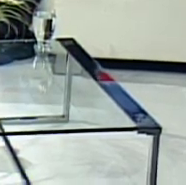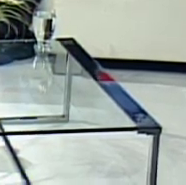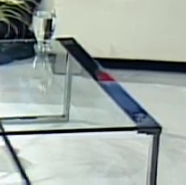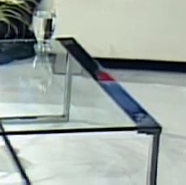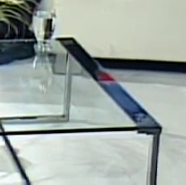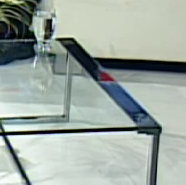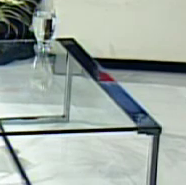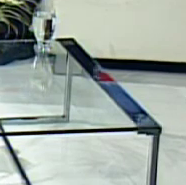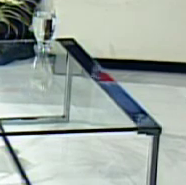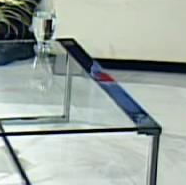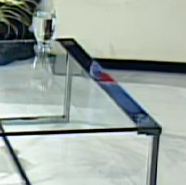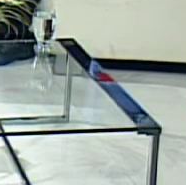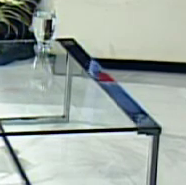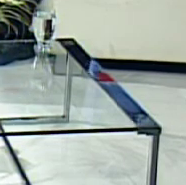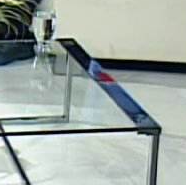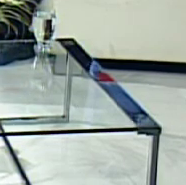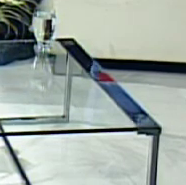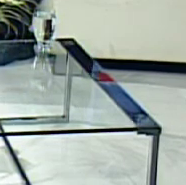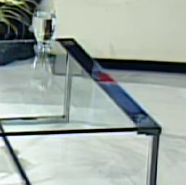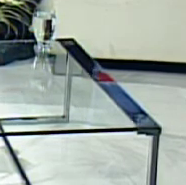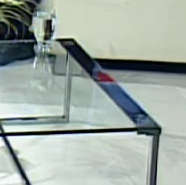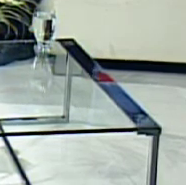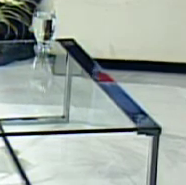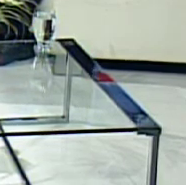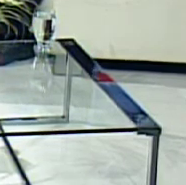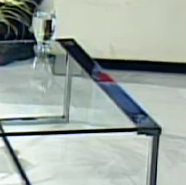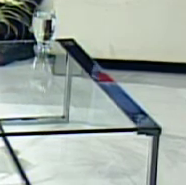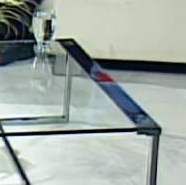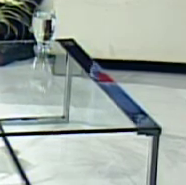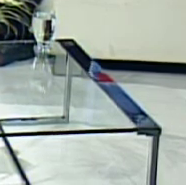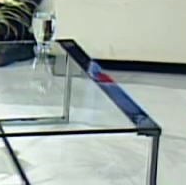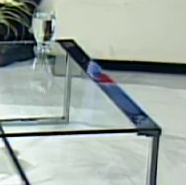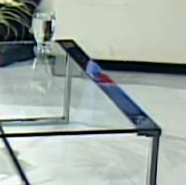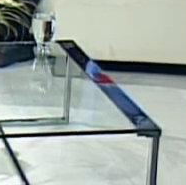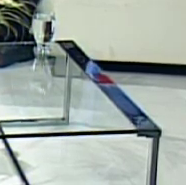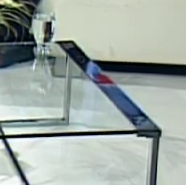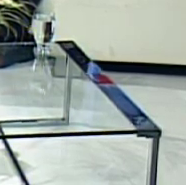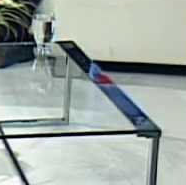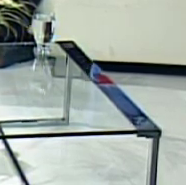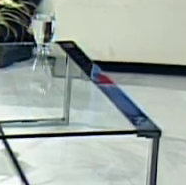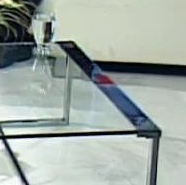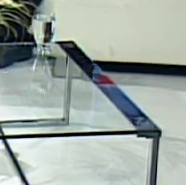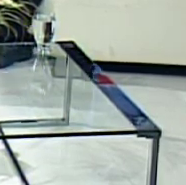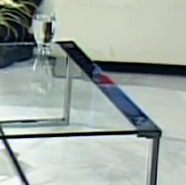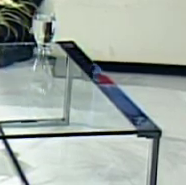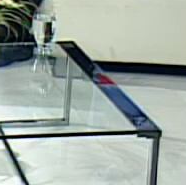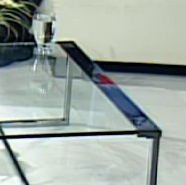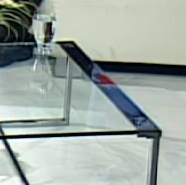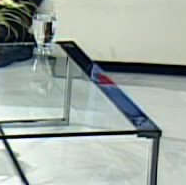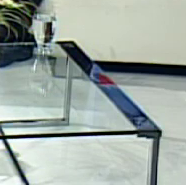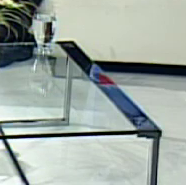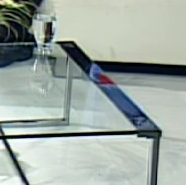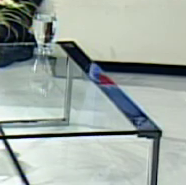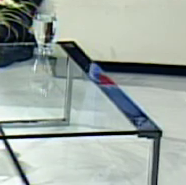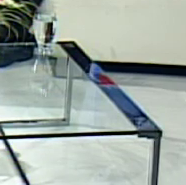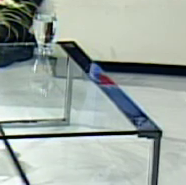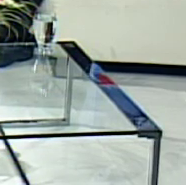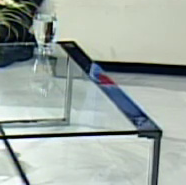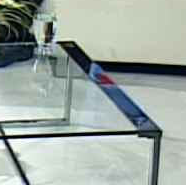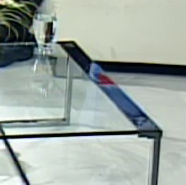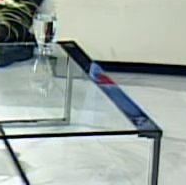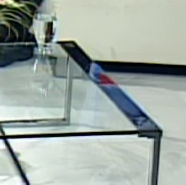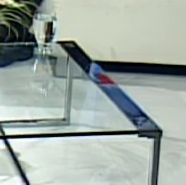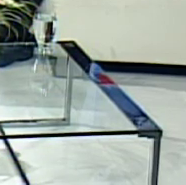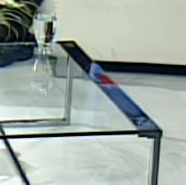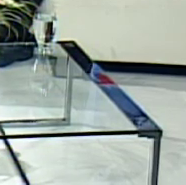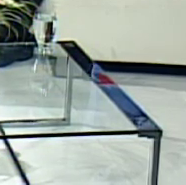por Enrique Capriles, los alcaldes de Miranda, por ejemplo, además de lo que ocurrió previamente en Miraflores. Sí. ¿Estamos encaminados como